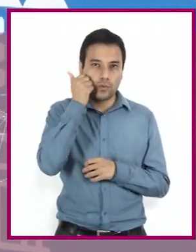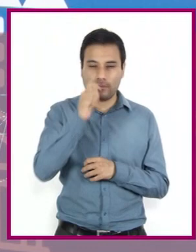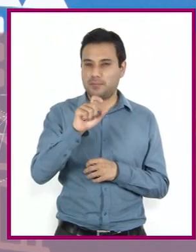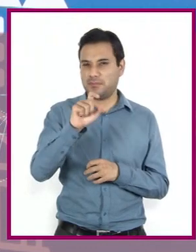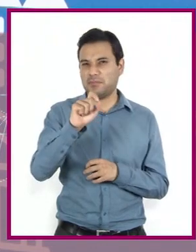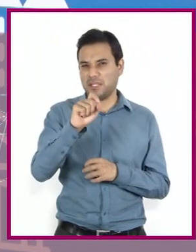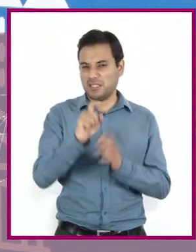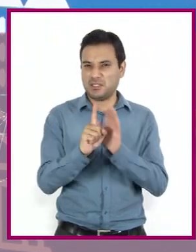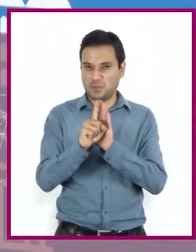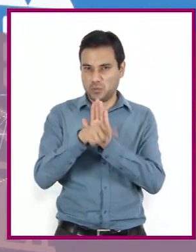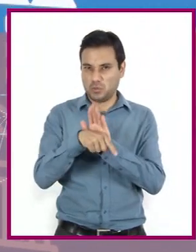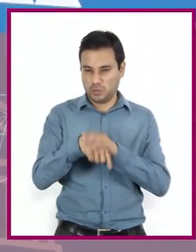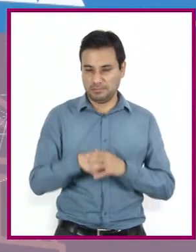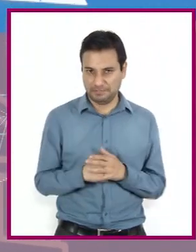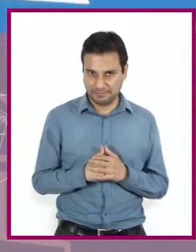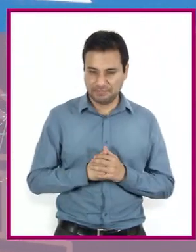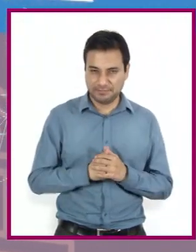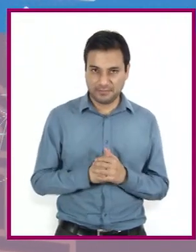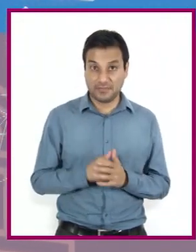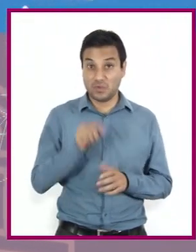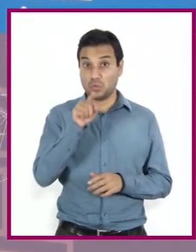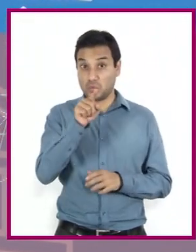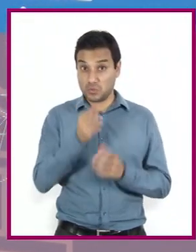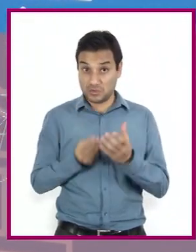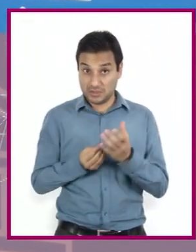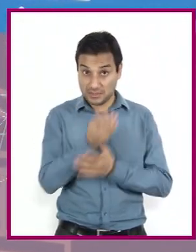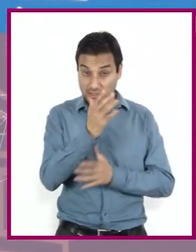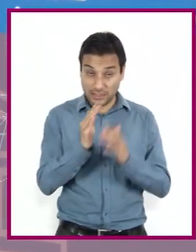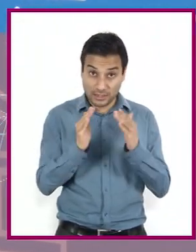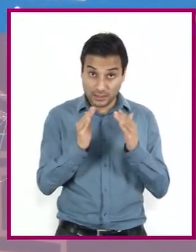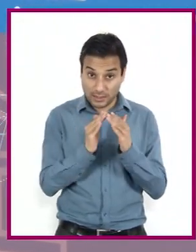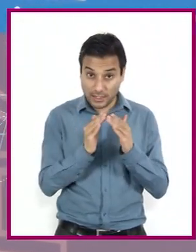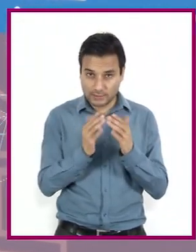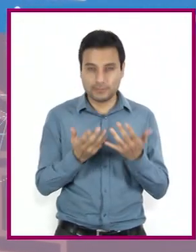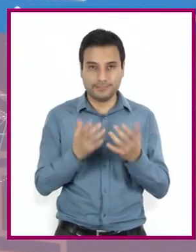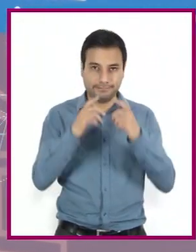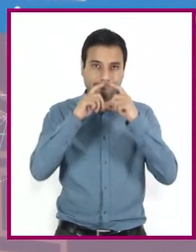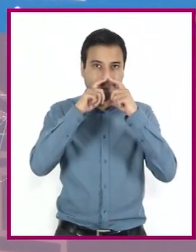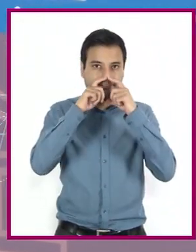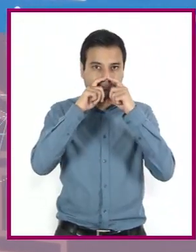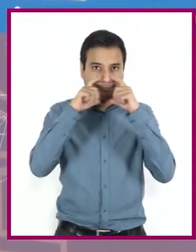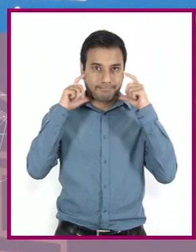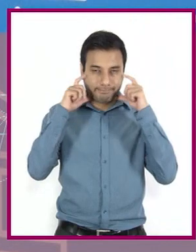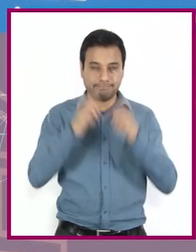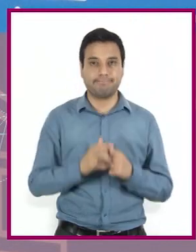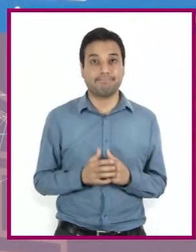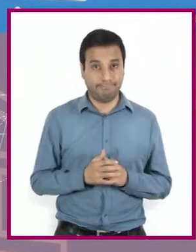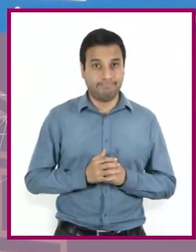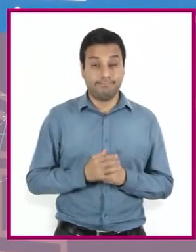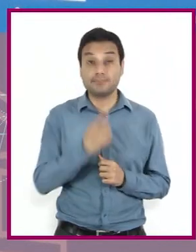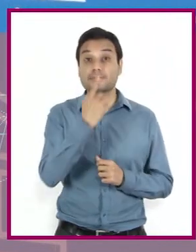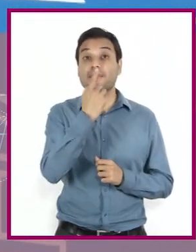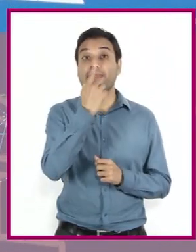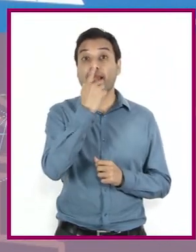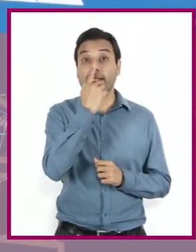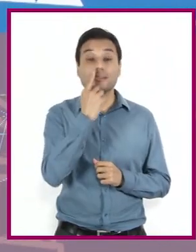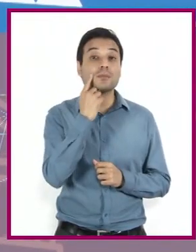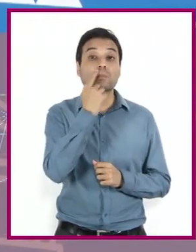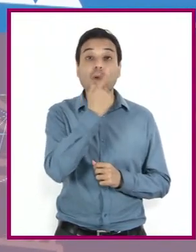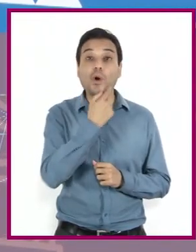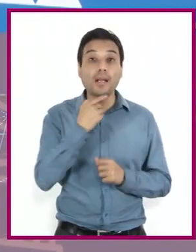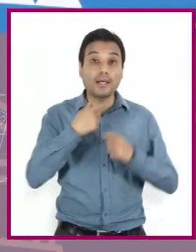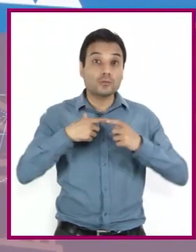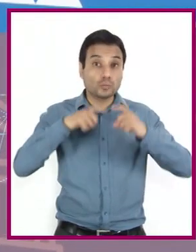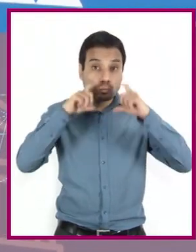20 segundos. Si necesitan salir, usen correctamente su cubrebocas, es decir, protegiendo nariz y boca